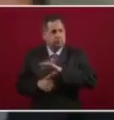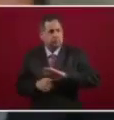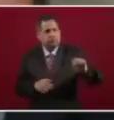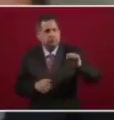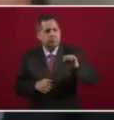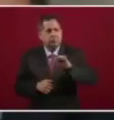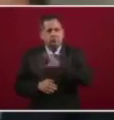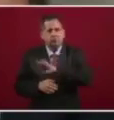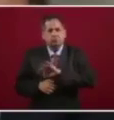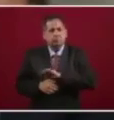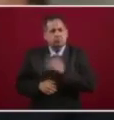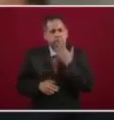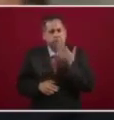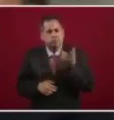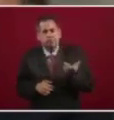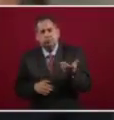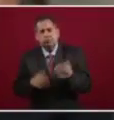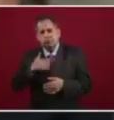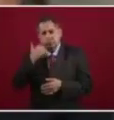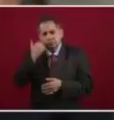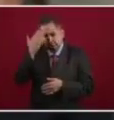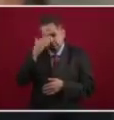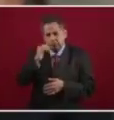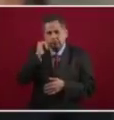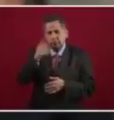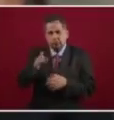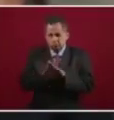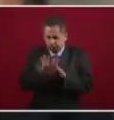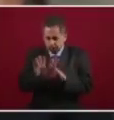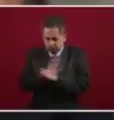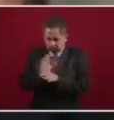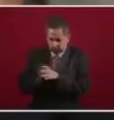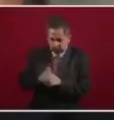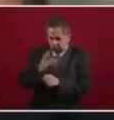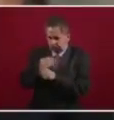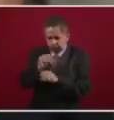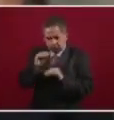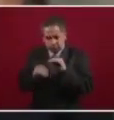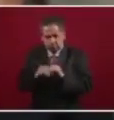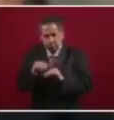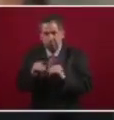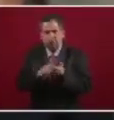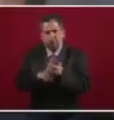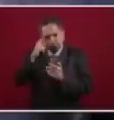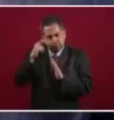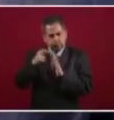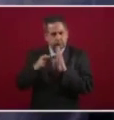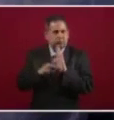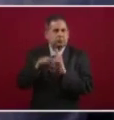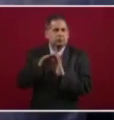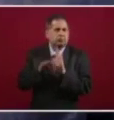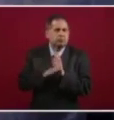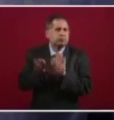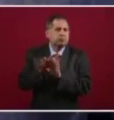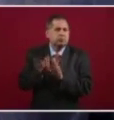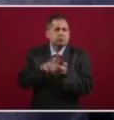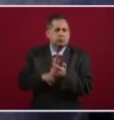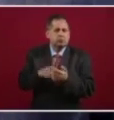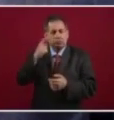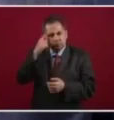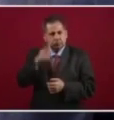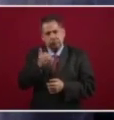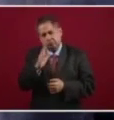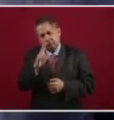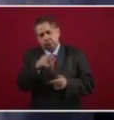estas utilidades. Y pues me gustaría saber qué adecuaciones están haciendo al marco jurídico para